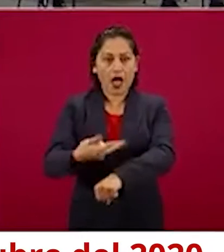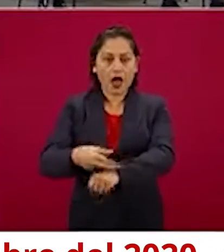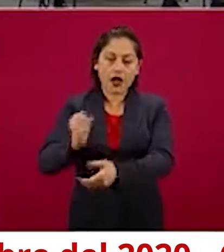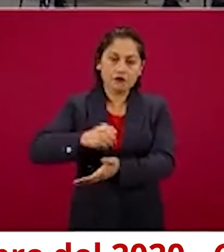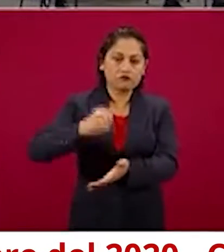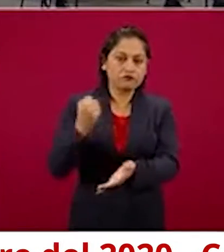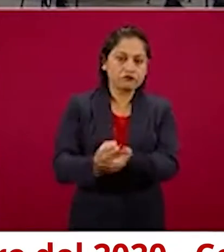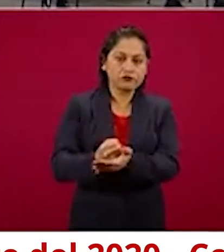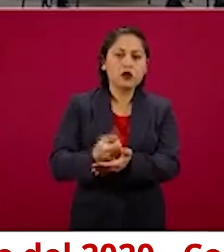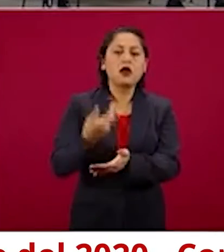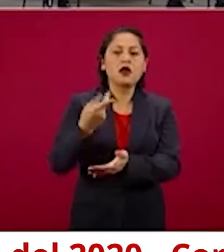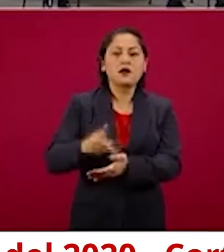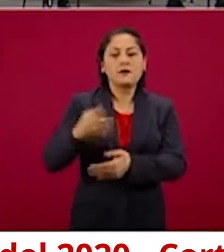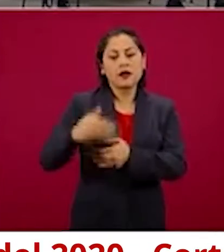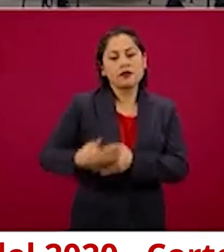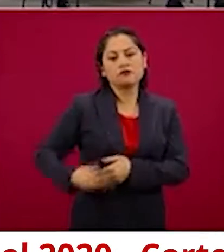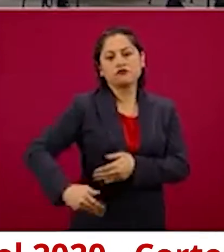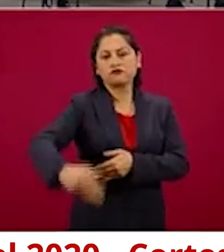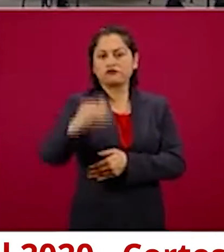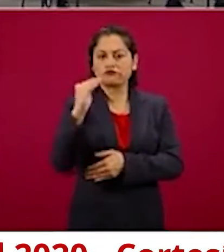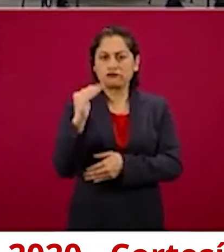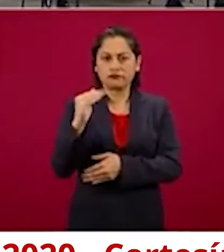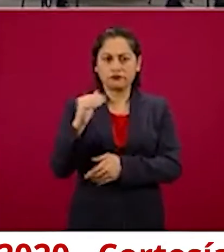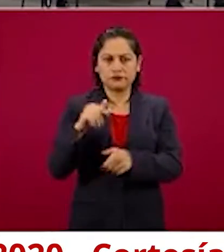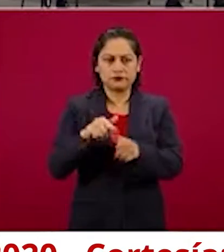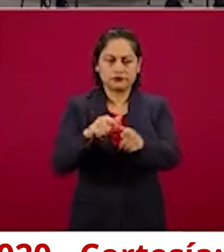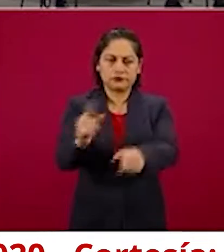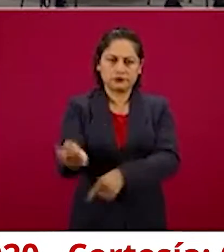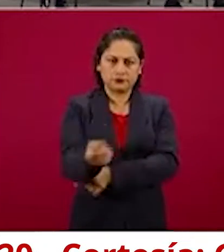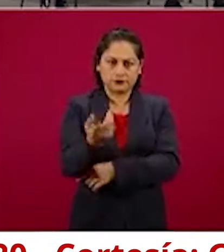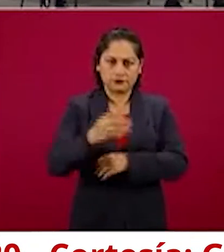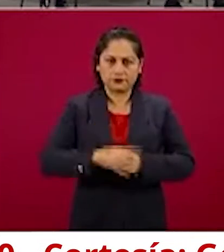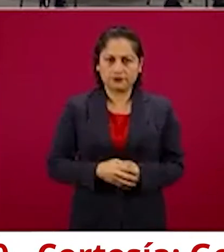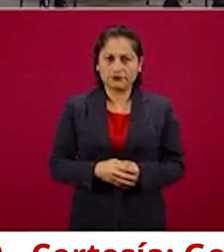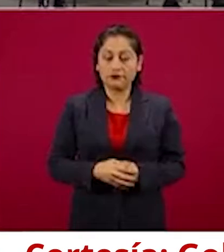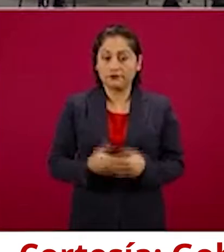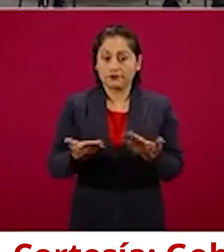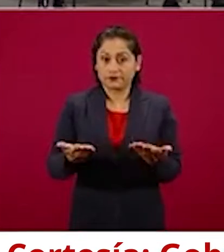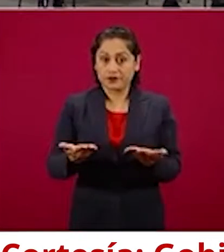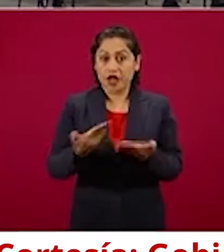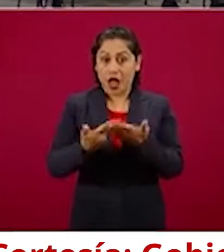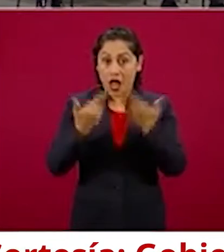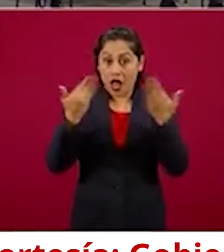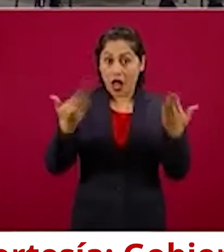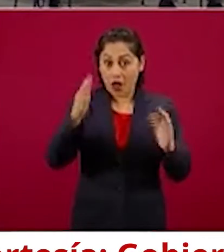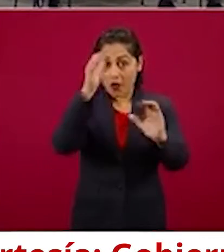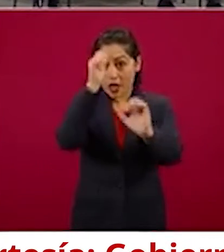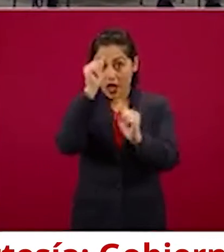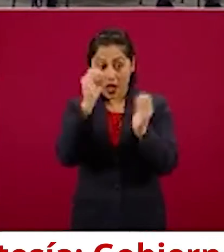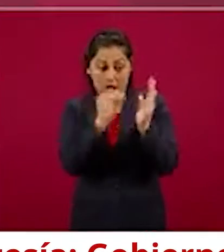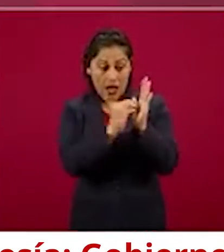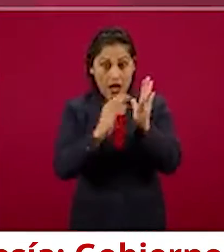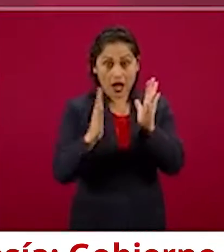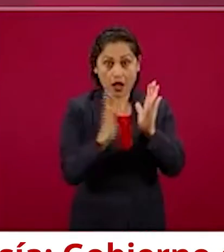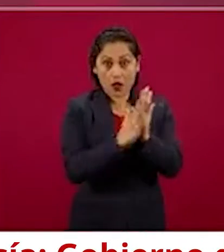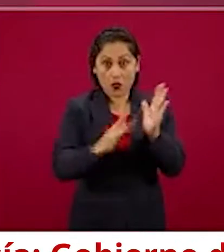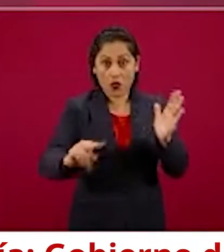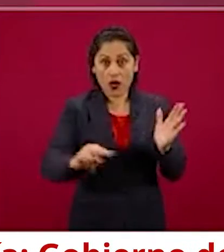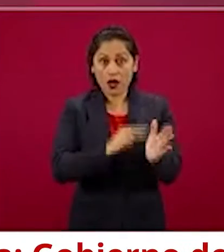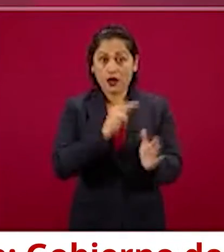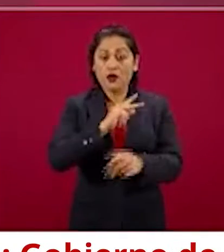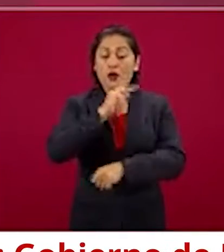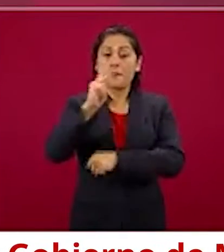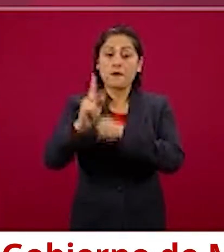indefinido. Se tiene firmado hasta el día de hoy estos acuerdos de equivalencia con Australia,